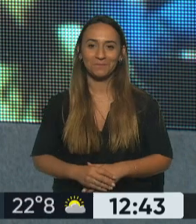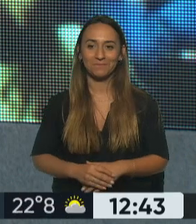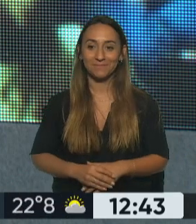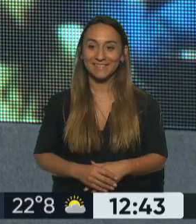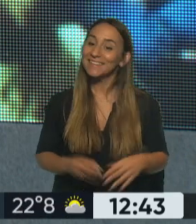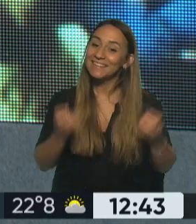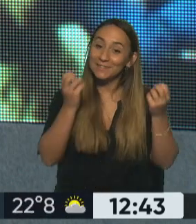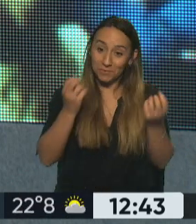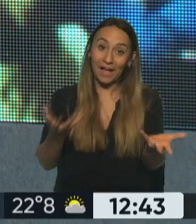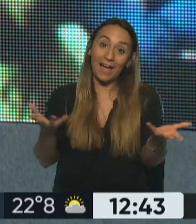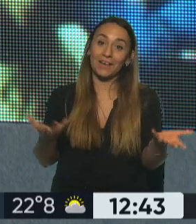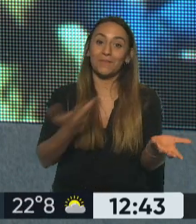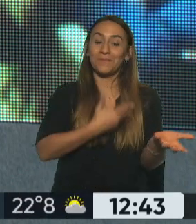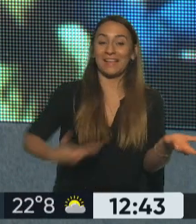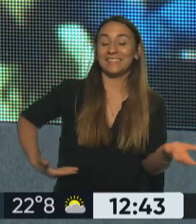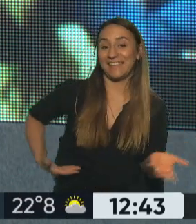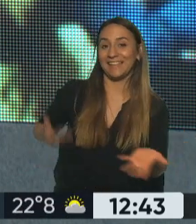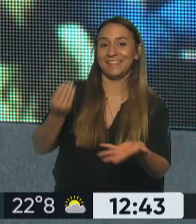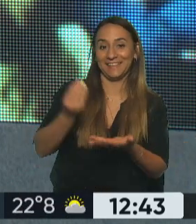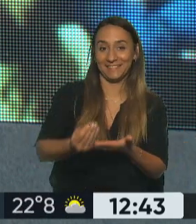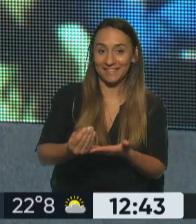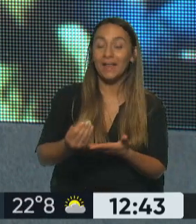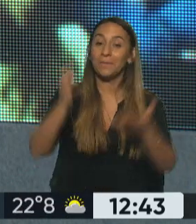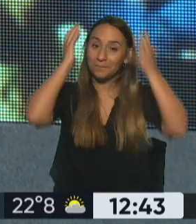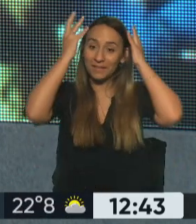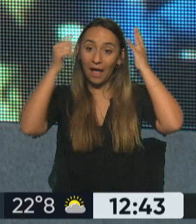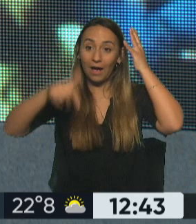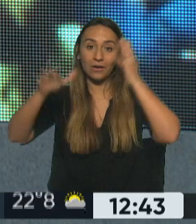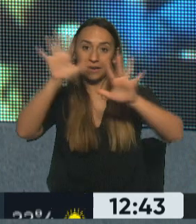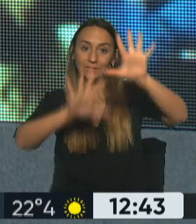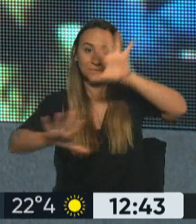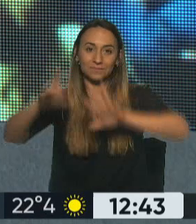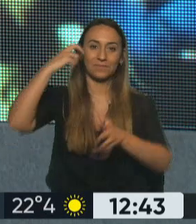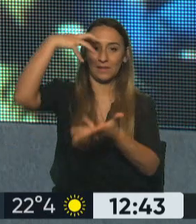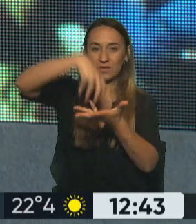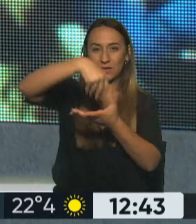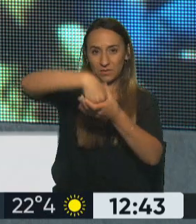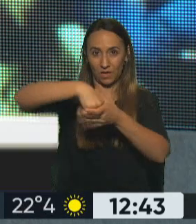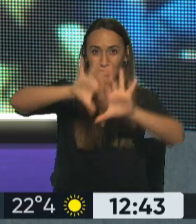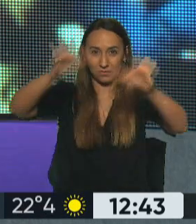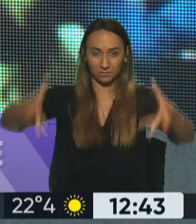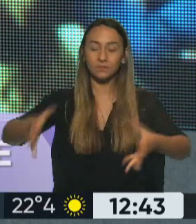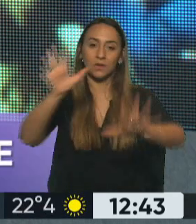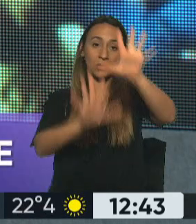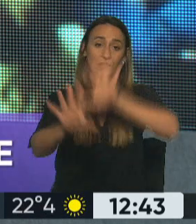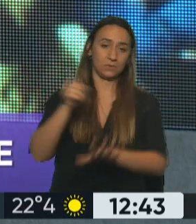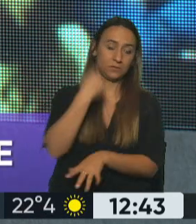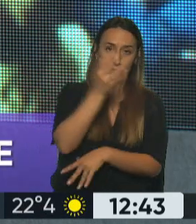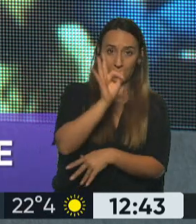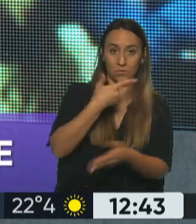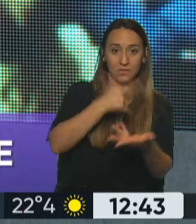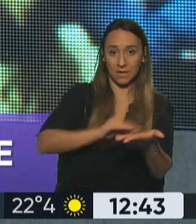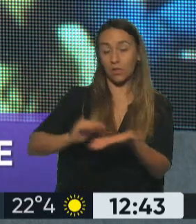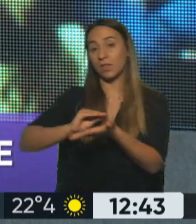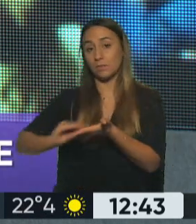Ay, claro, presidente electo Javier Milei empieza un reordenamiento en el Congreso Nacional. Sabemos que los legisladores nacionales, diputados y